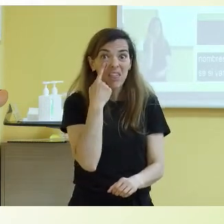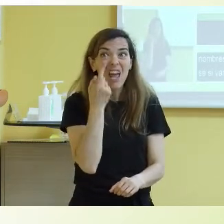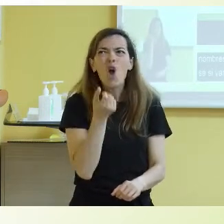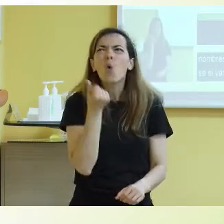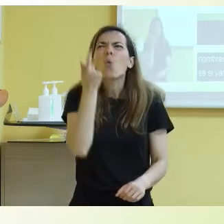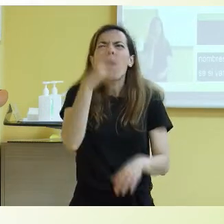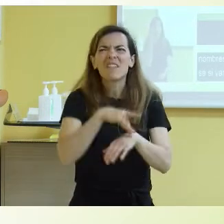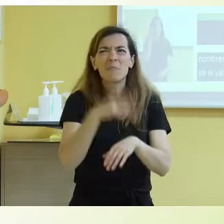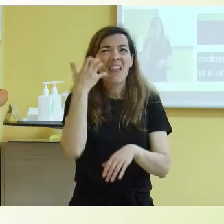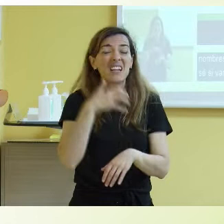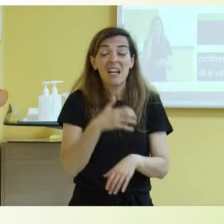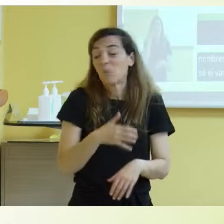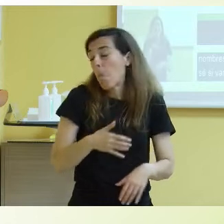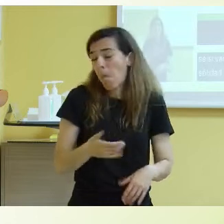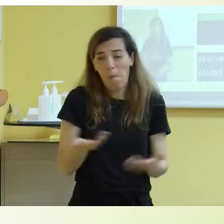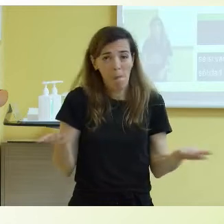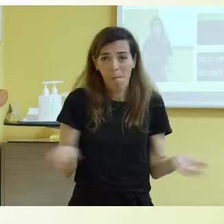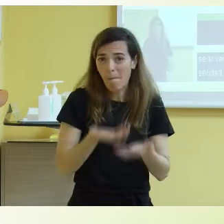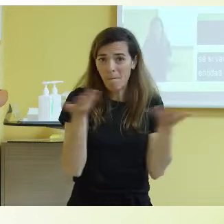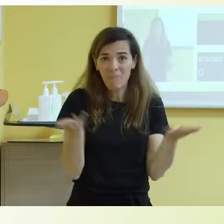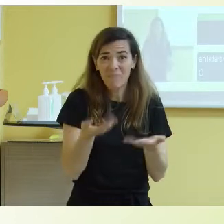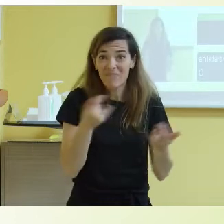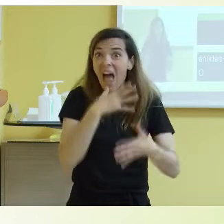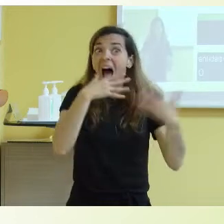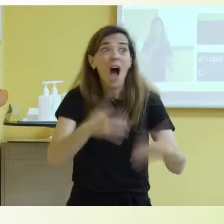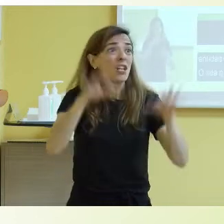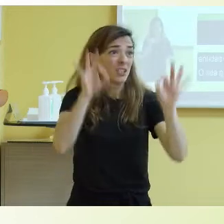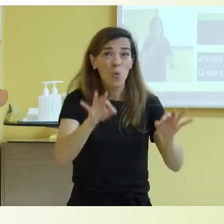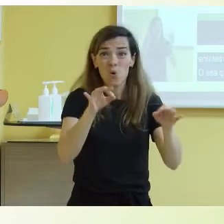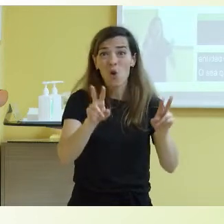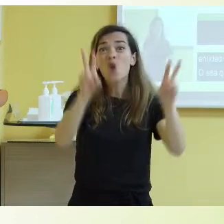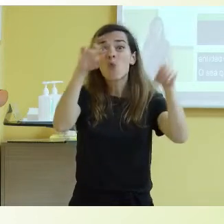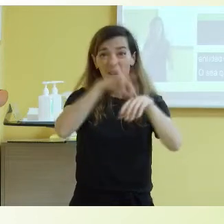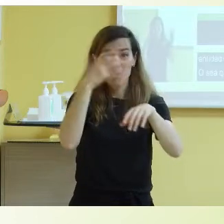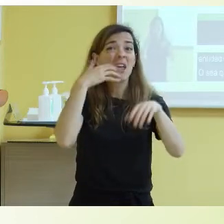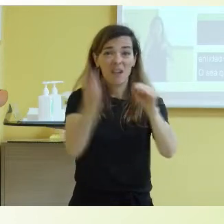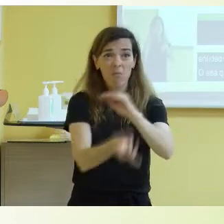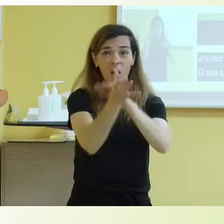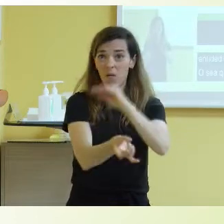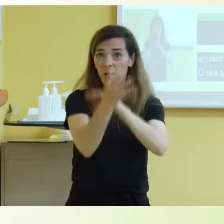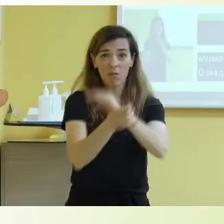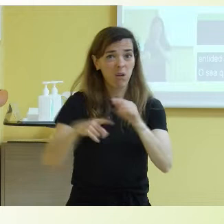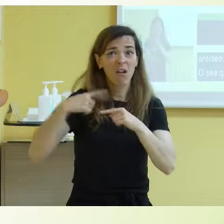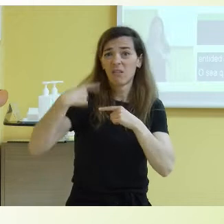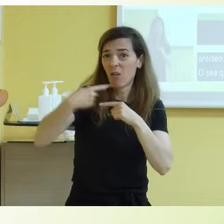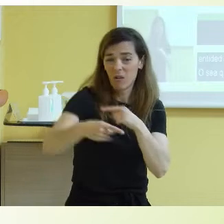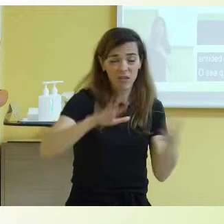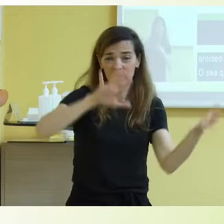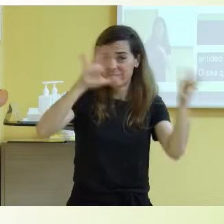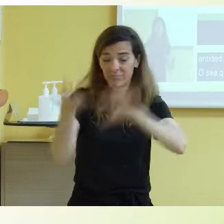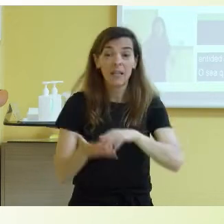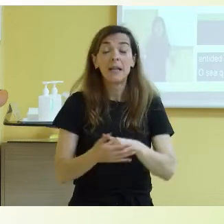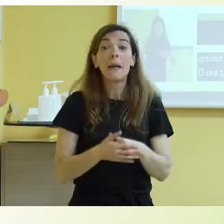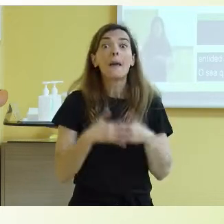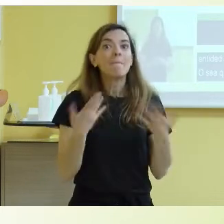raras vale para un rato, porque ahora mismo seguramente se están publicando nuevas entidades clínicas y está cambiando continuamente todo el tema numérico. Pero sí es verdad